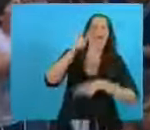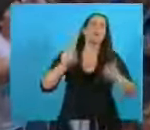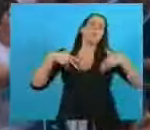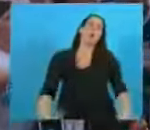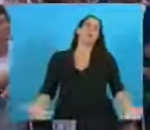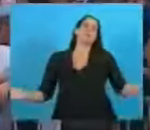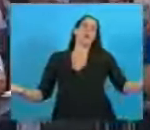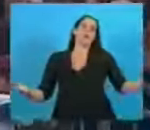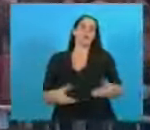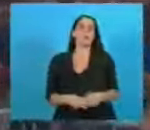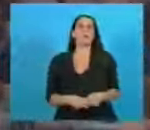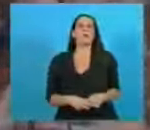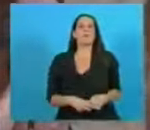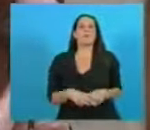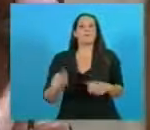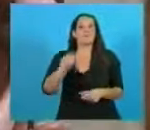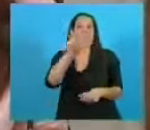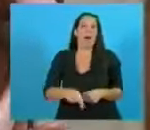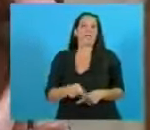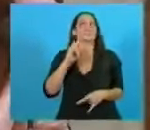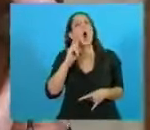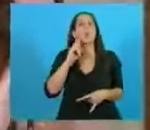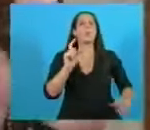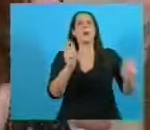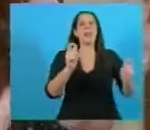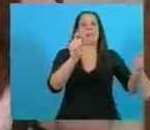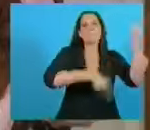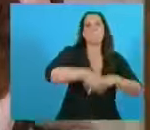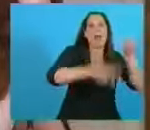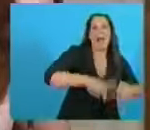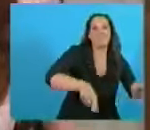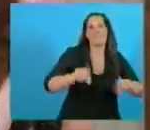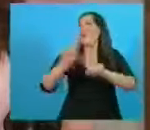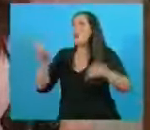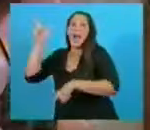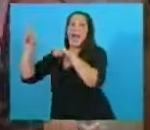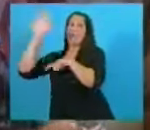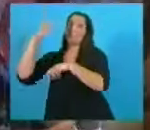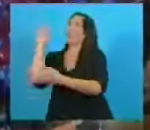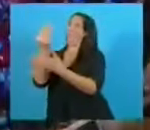supuesto, el país cómodo es para la gente, no para los dirigentes.